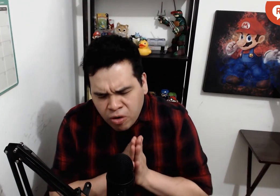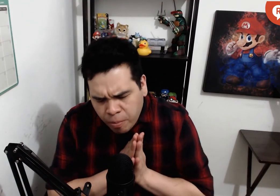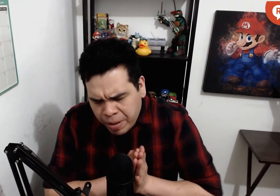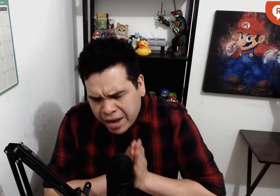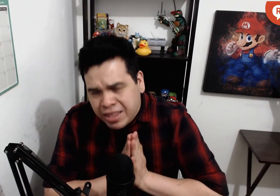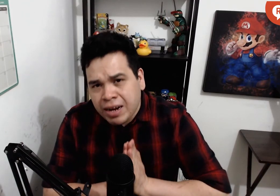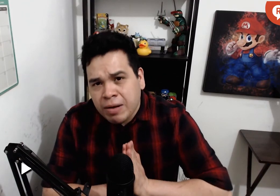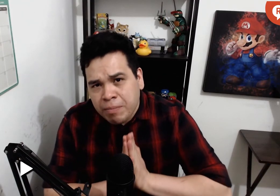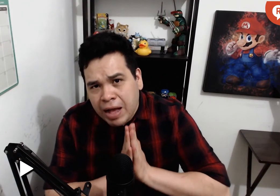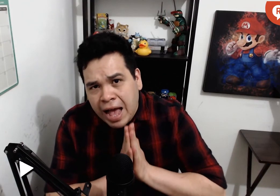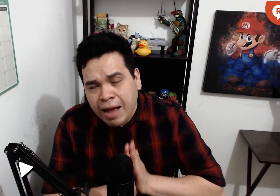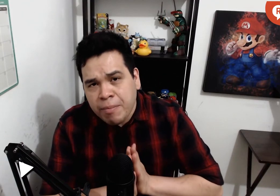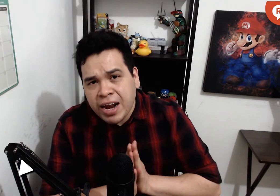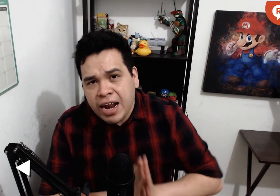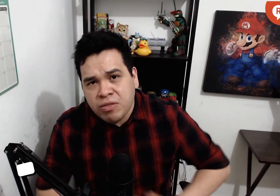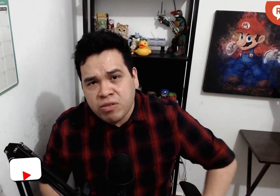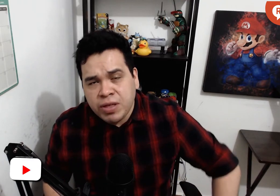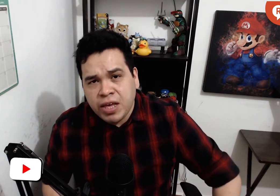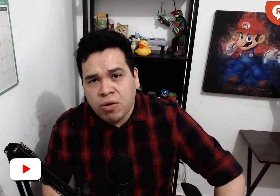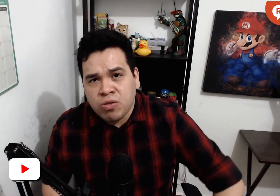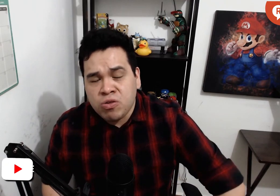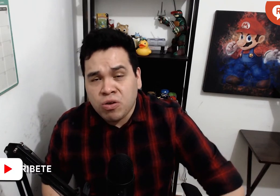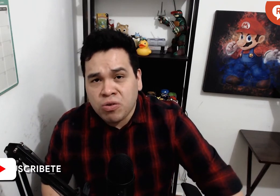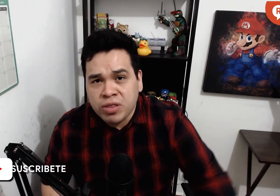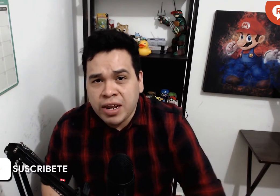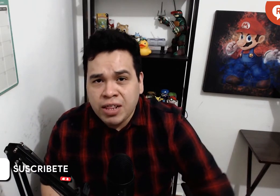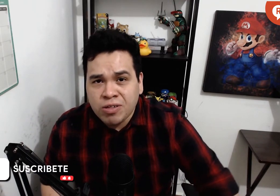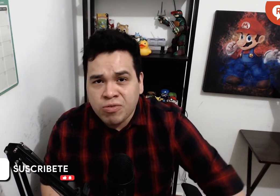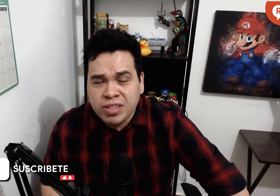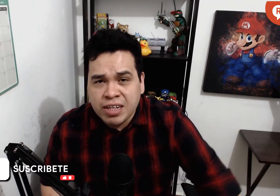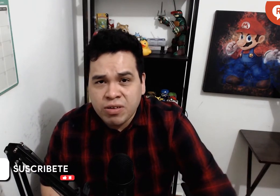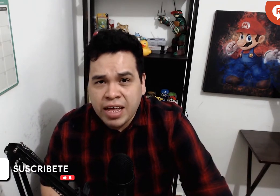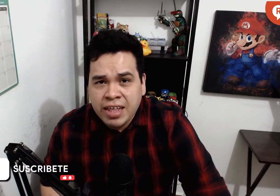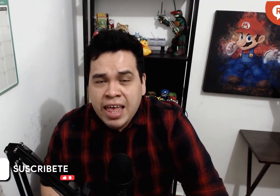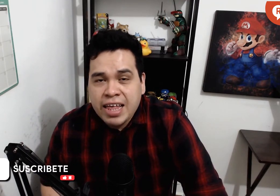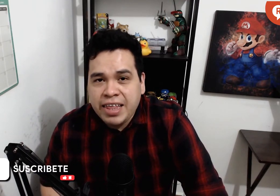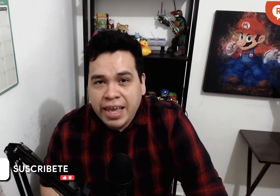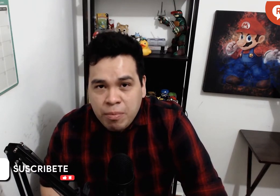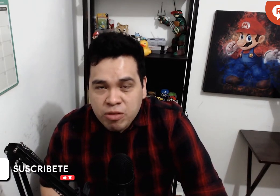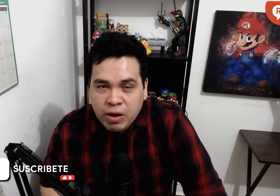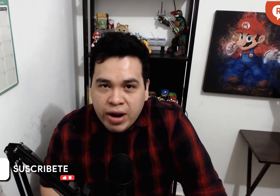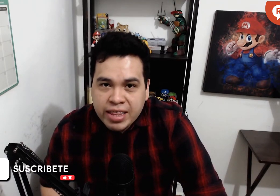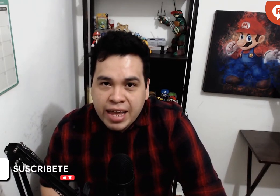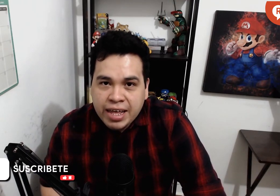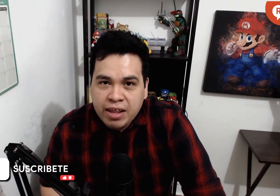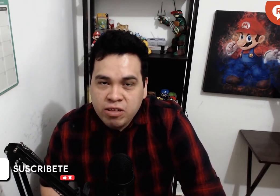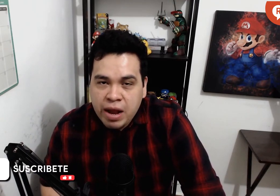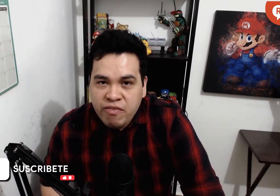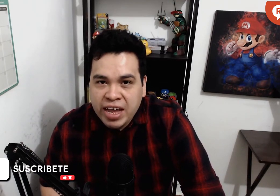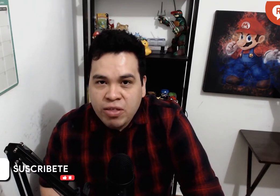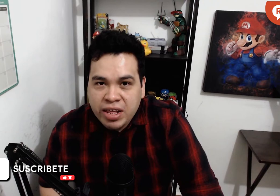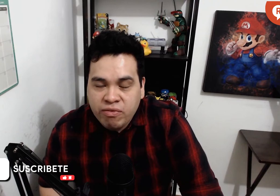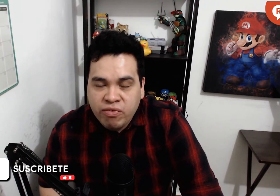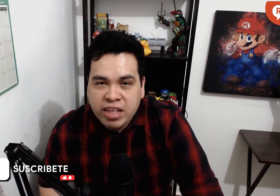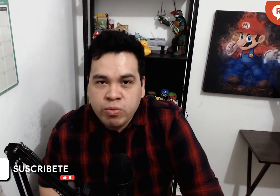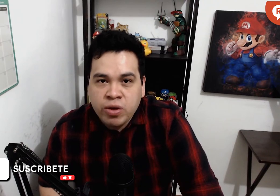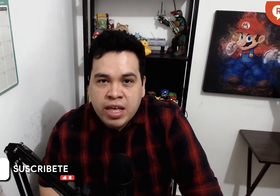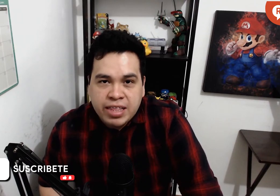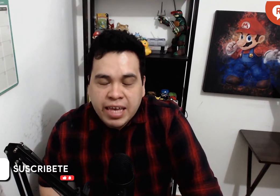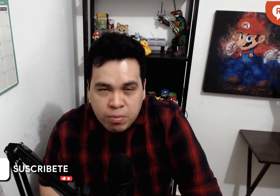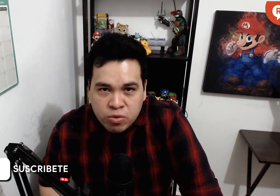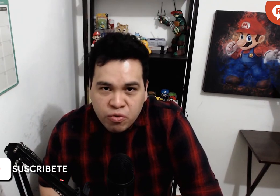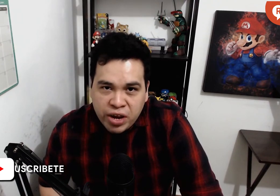favor compartan, hagan viral estos videos, nuestros contenidos, nuestras notas. Seguimos bajo el ataque de los verificadores de